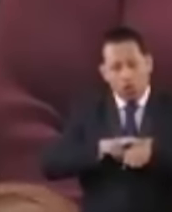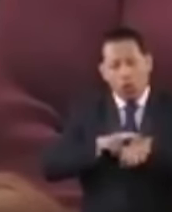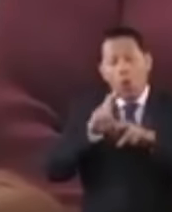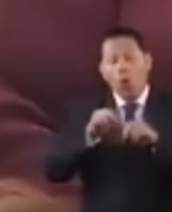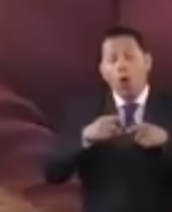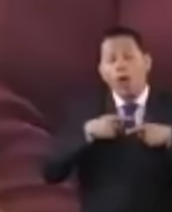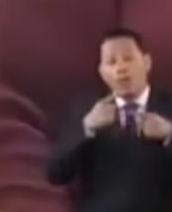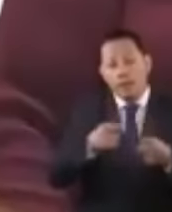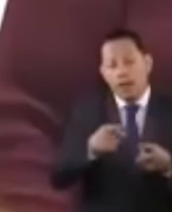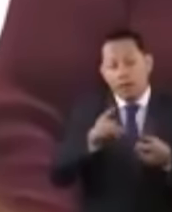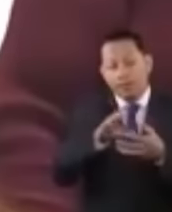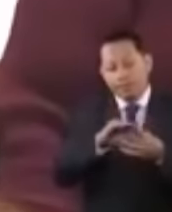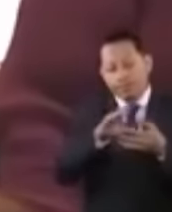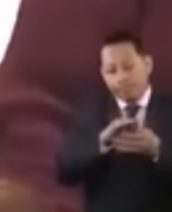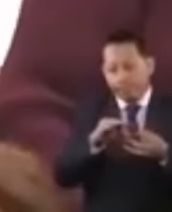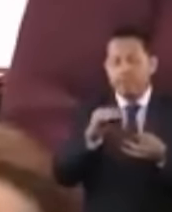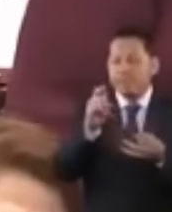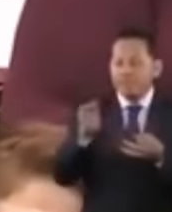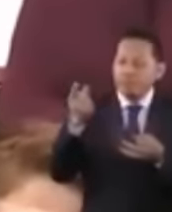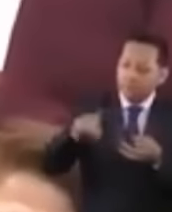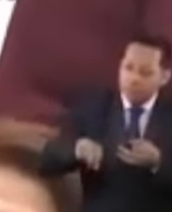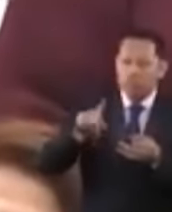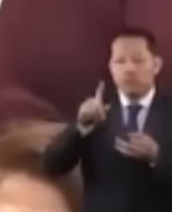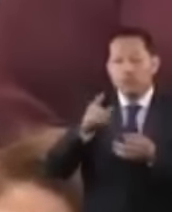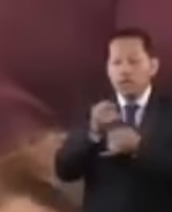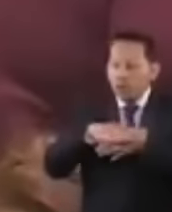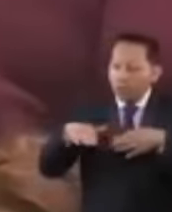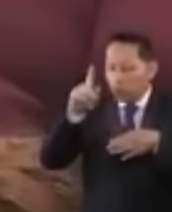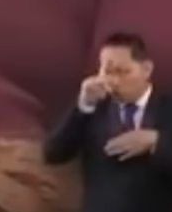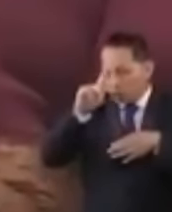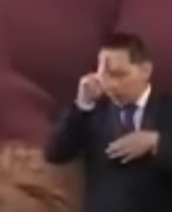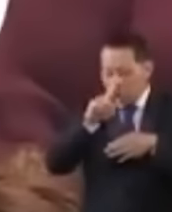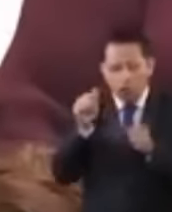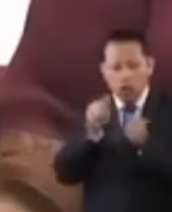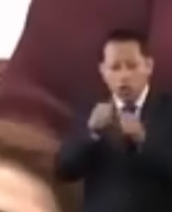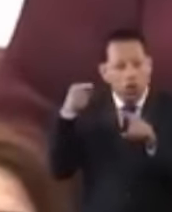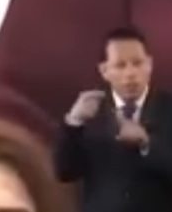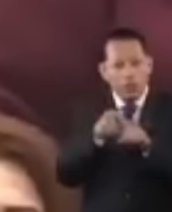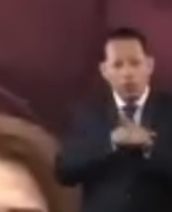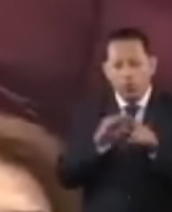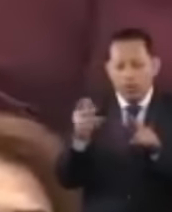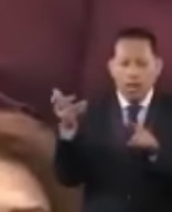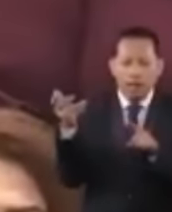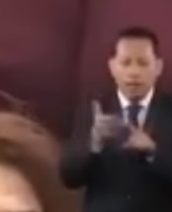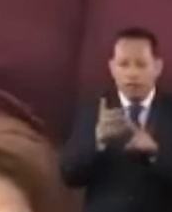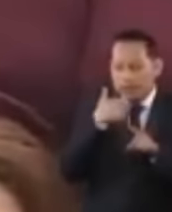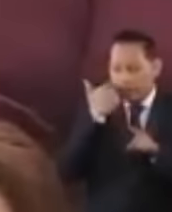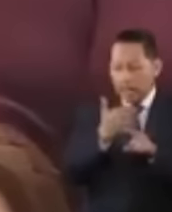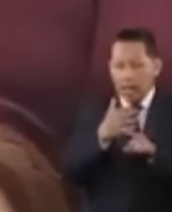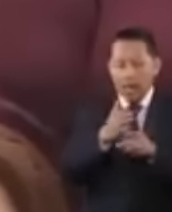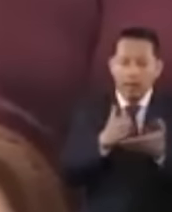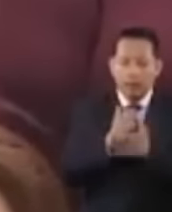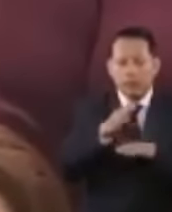dé instrucciones, información o consejos con objeto de guiar a una posible